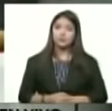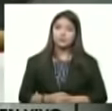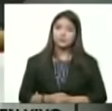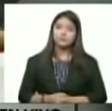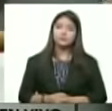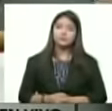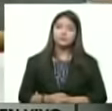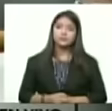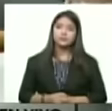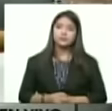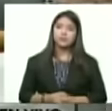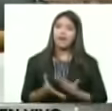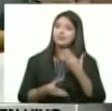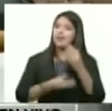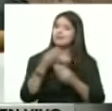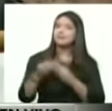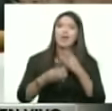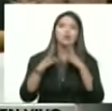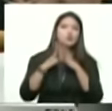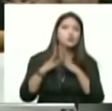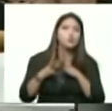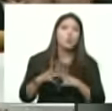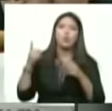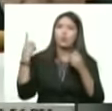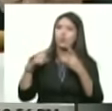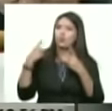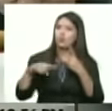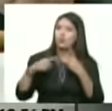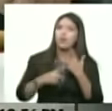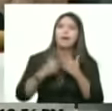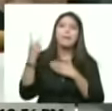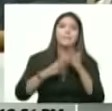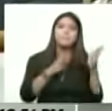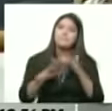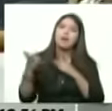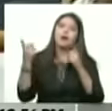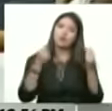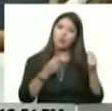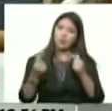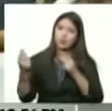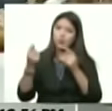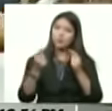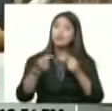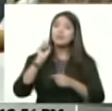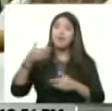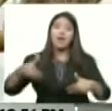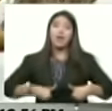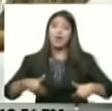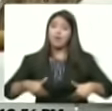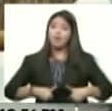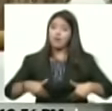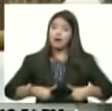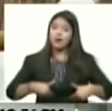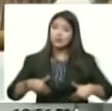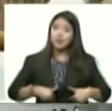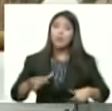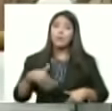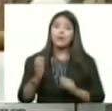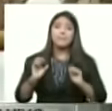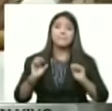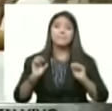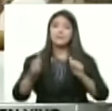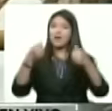de hacer todo lo que tengamos que hacer en política económica y en esfuerzo productivo para desatar